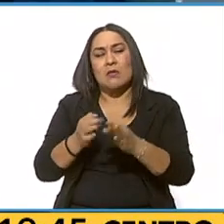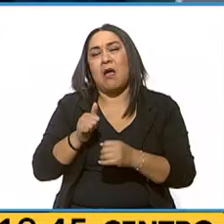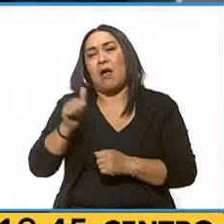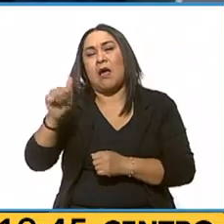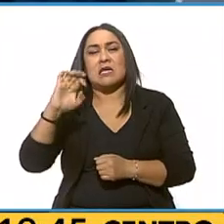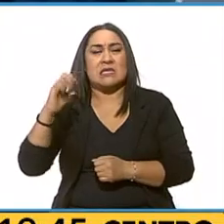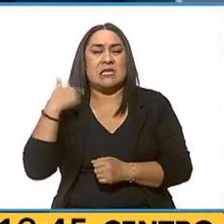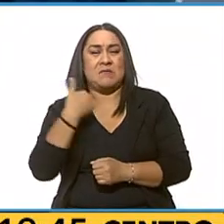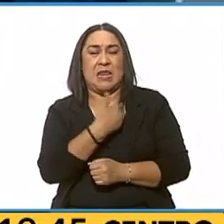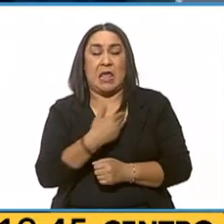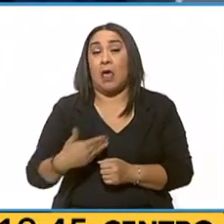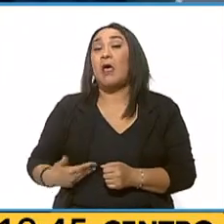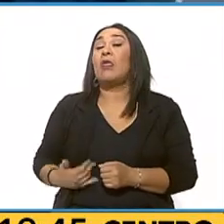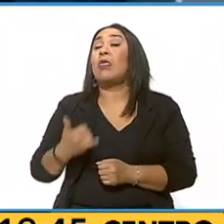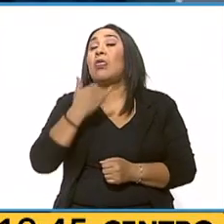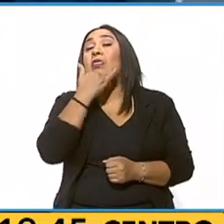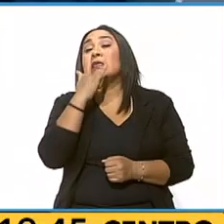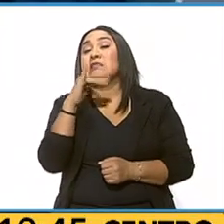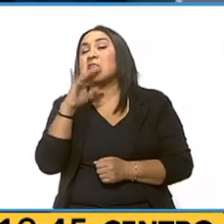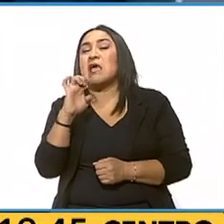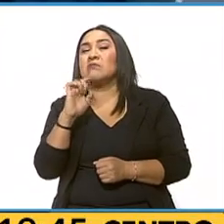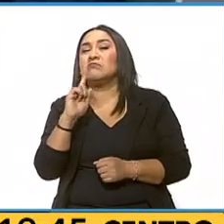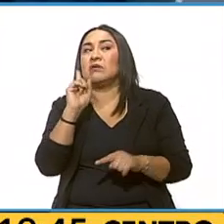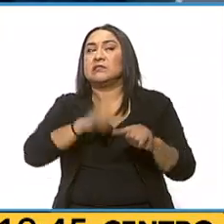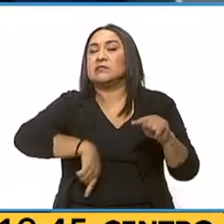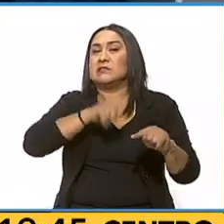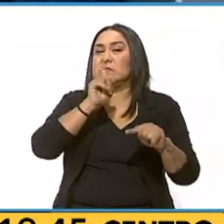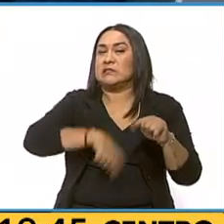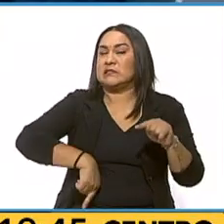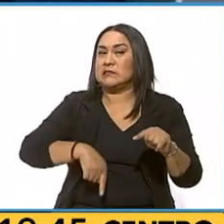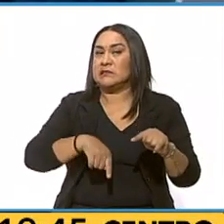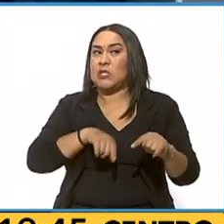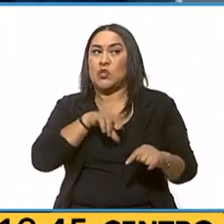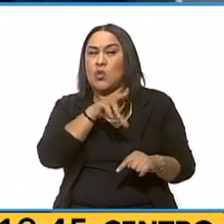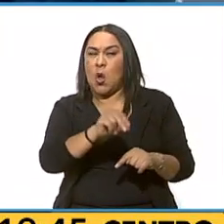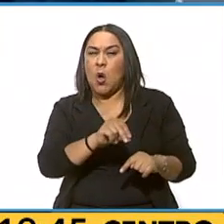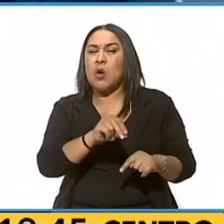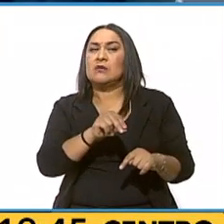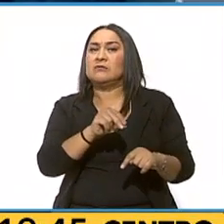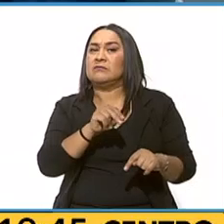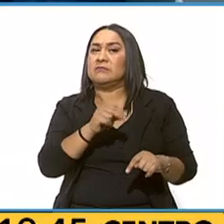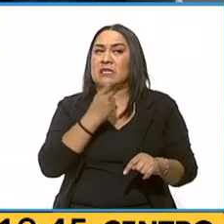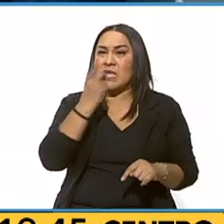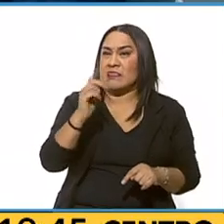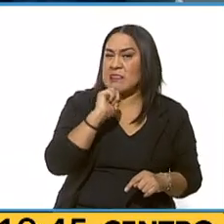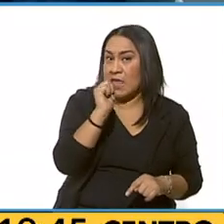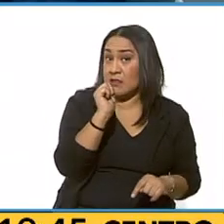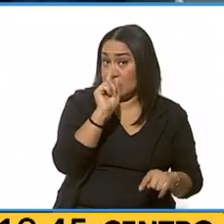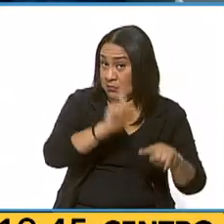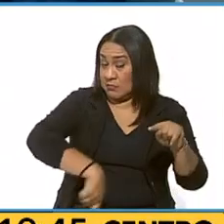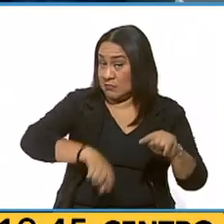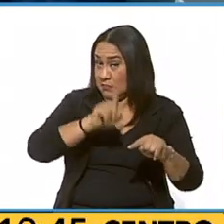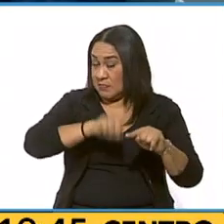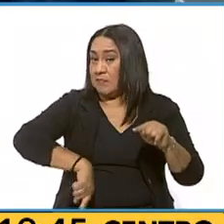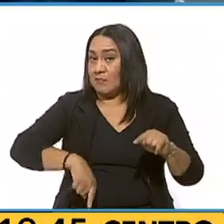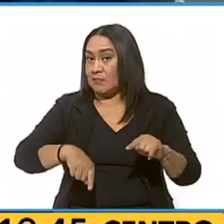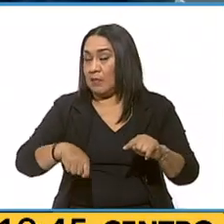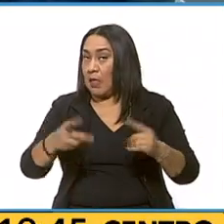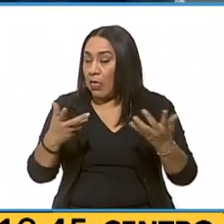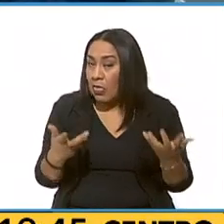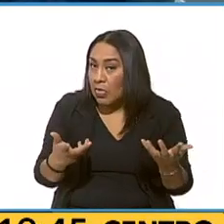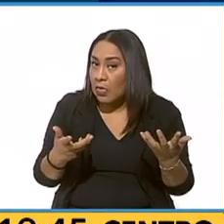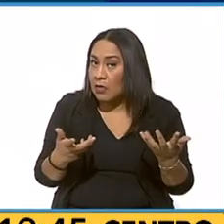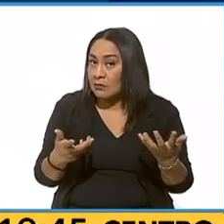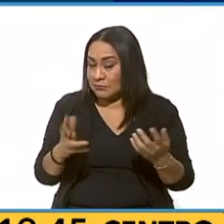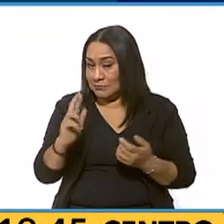que fueron boicoteados por el INE. Nos callaron, nos amordazaron, nos maniataron. Pusieron